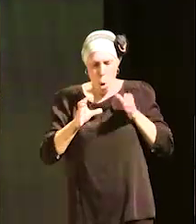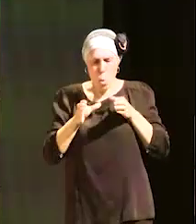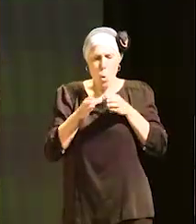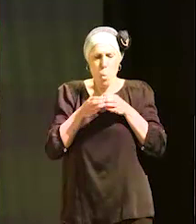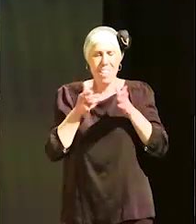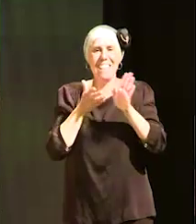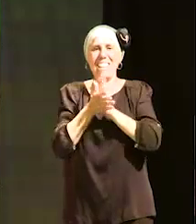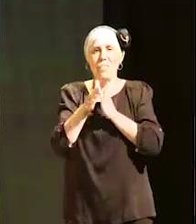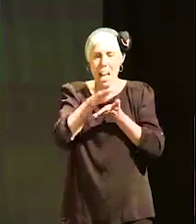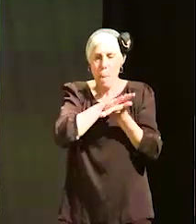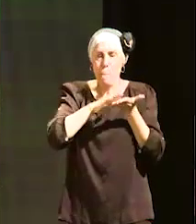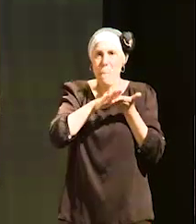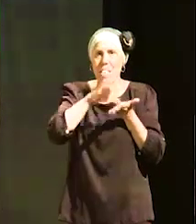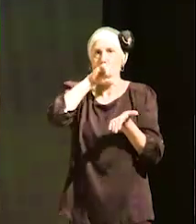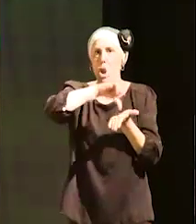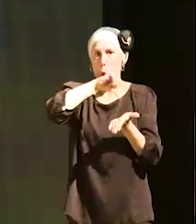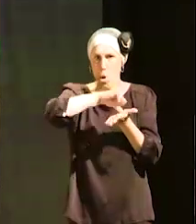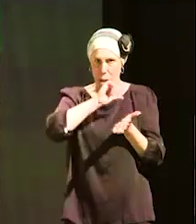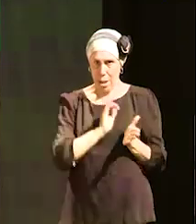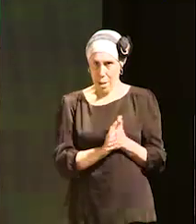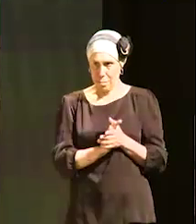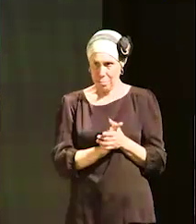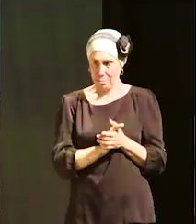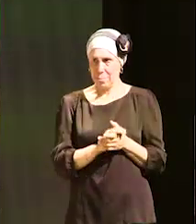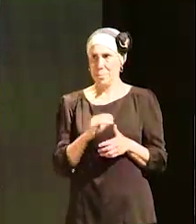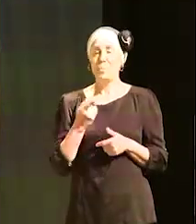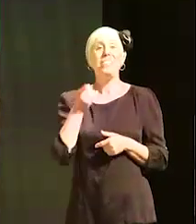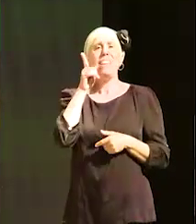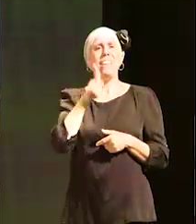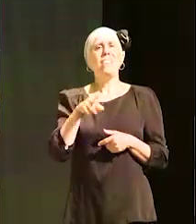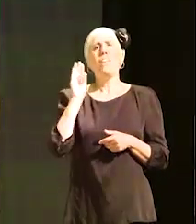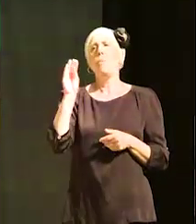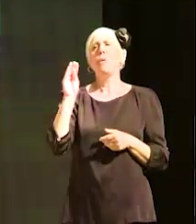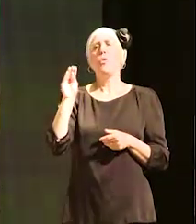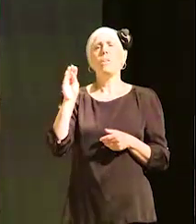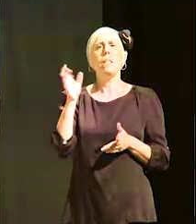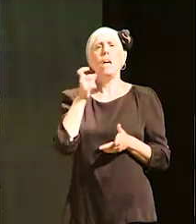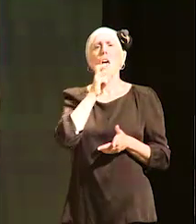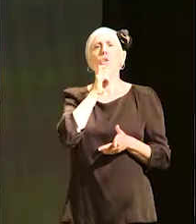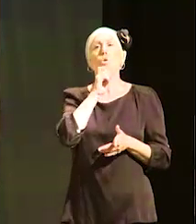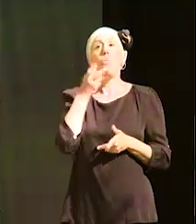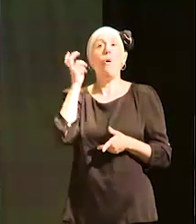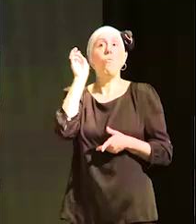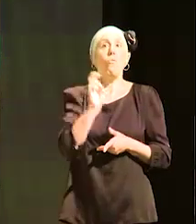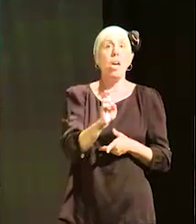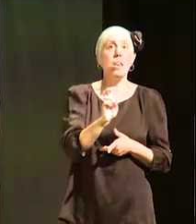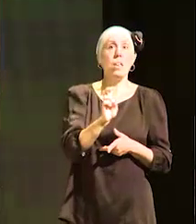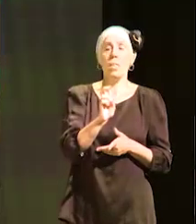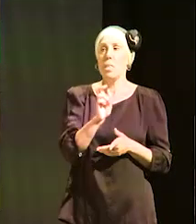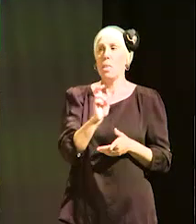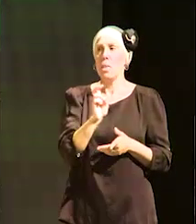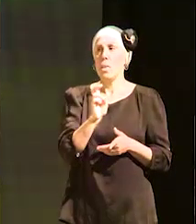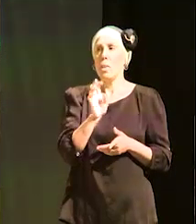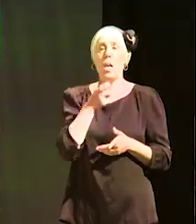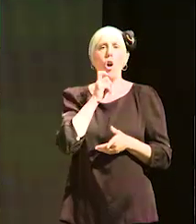desde lo local y luego preguntarte cómo entráis en contacto cuando venís o si tenéis las